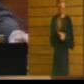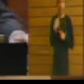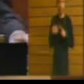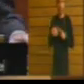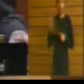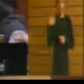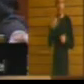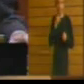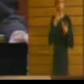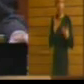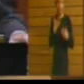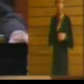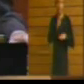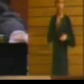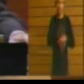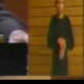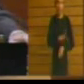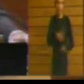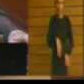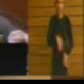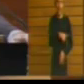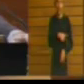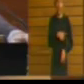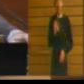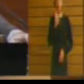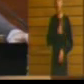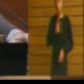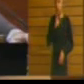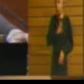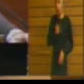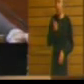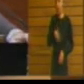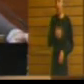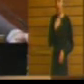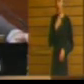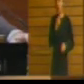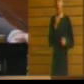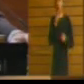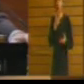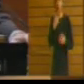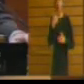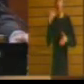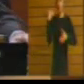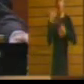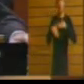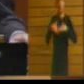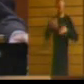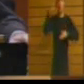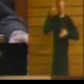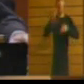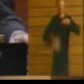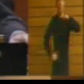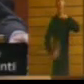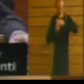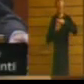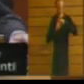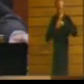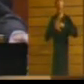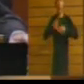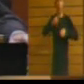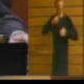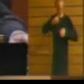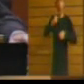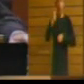nosotros hacíamos. Pero es curioso, como digo, también esa referencia que se hace al tope de los 25 alumnos. Incluso